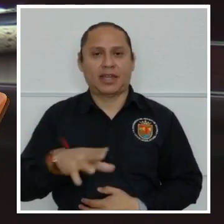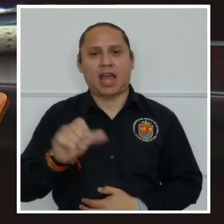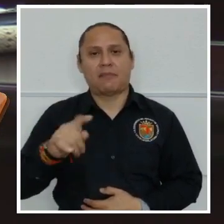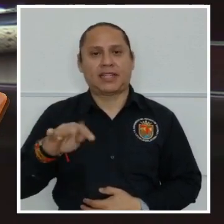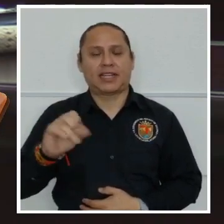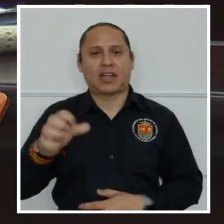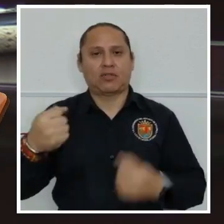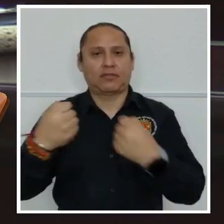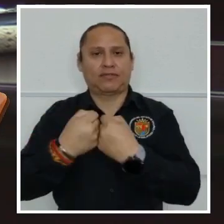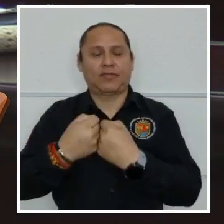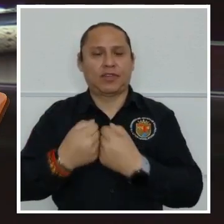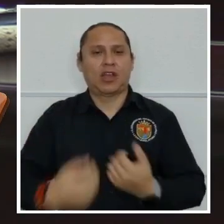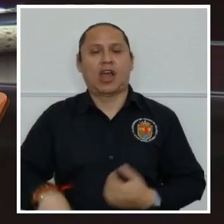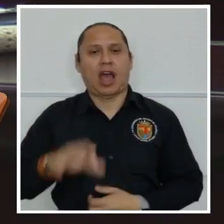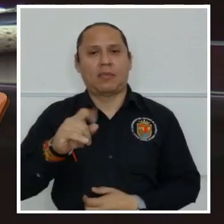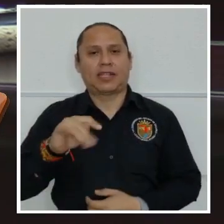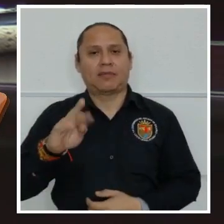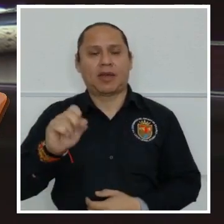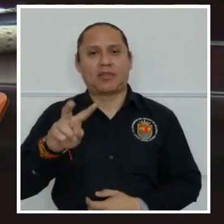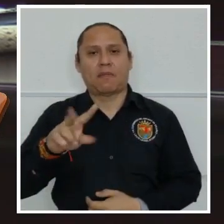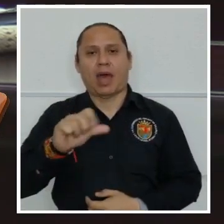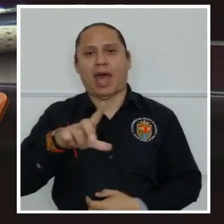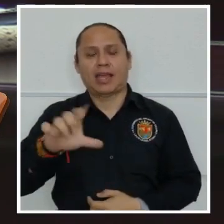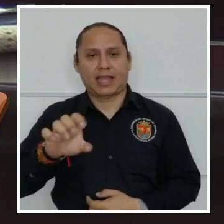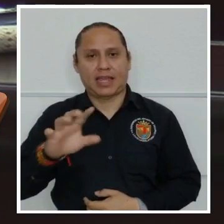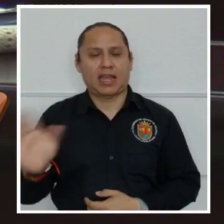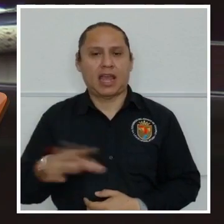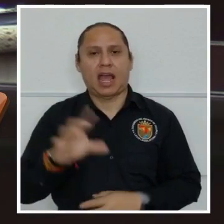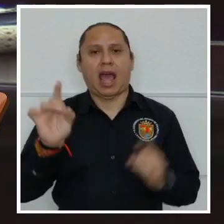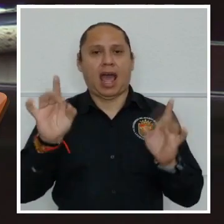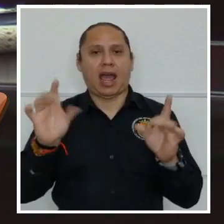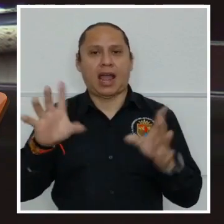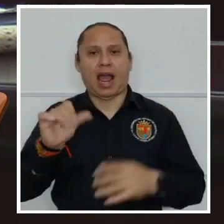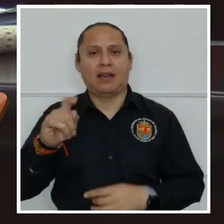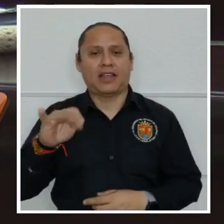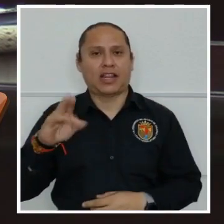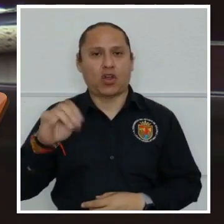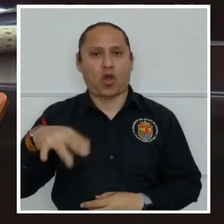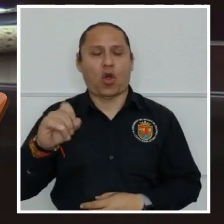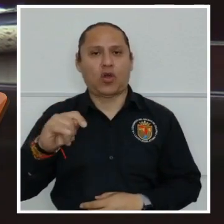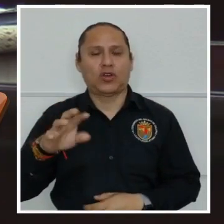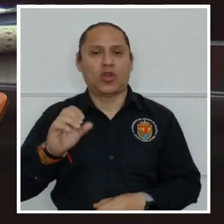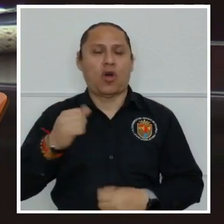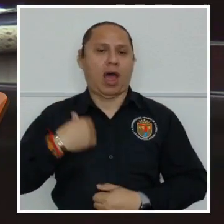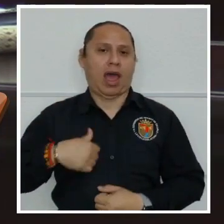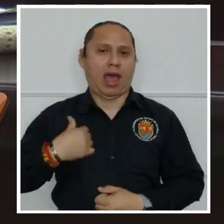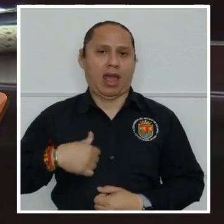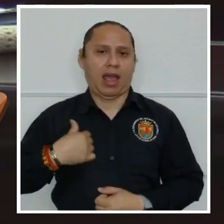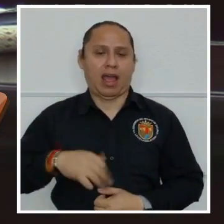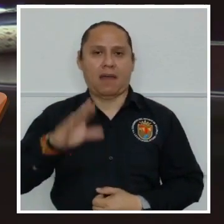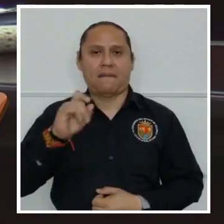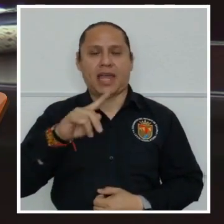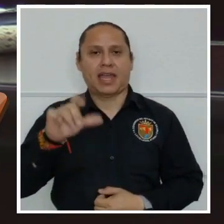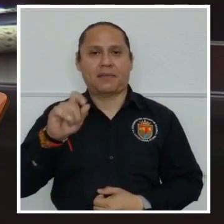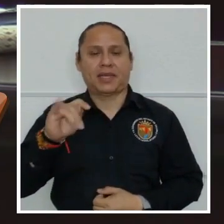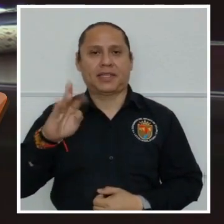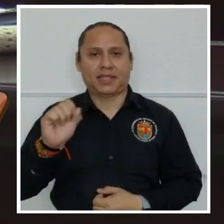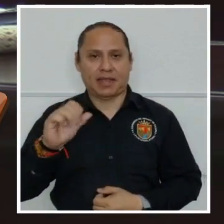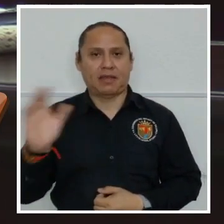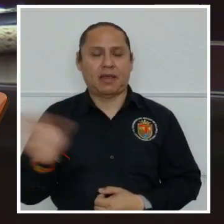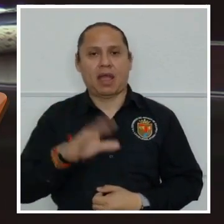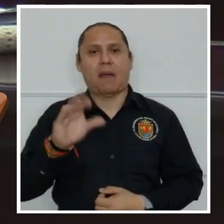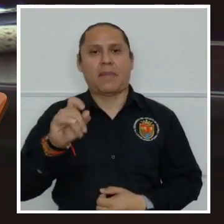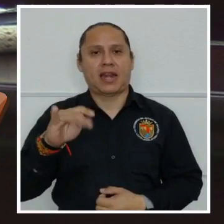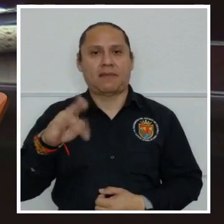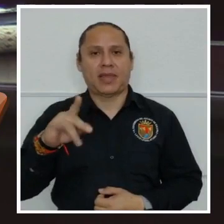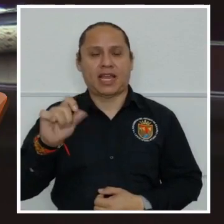la Frontera, Amatenango del Valle, Ángel Albino Corzo, Arriaga, Bella Vista,